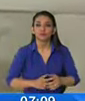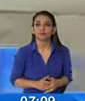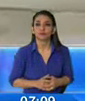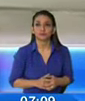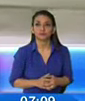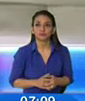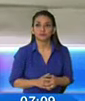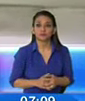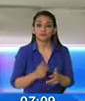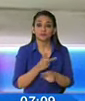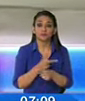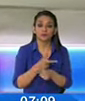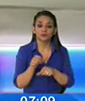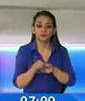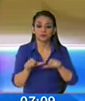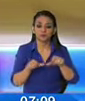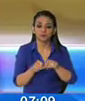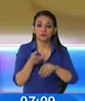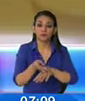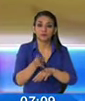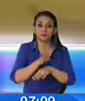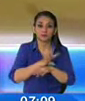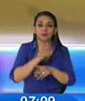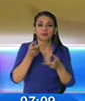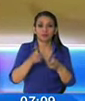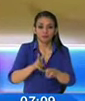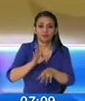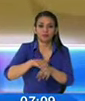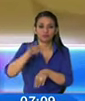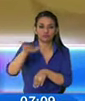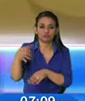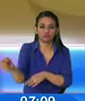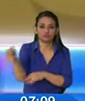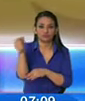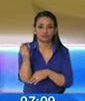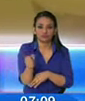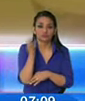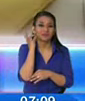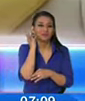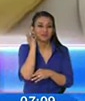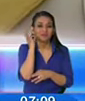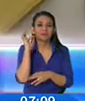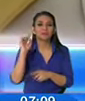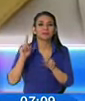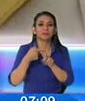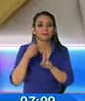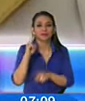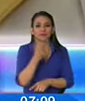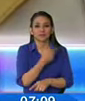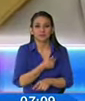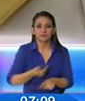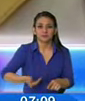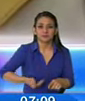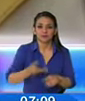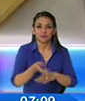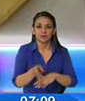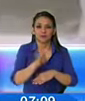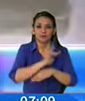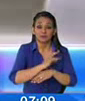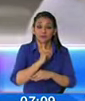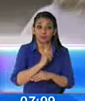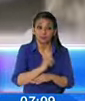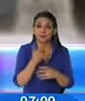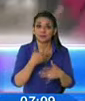CAL también estuvieron convocados a la cita. Viviana Bonilla, primera vicepresidenta de la Asamblea, señaló que desde el